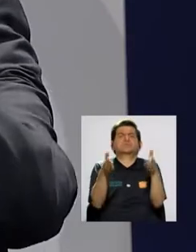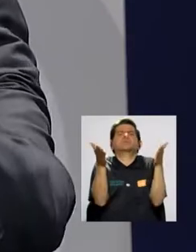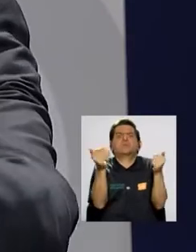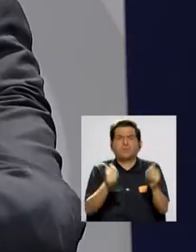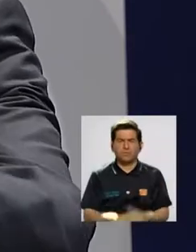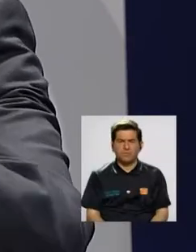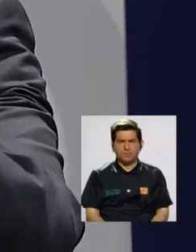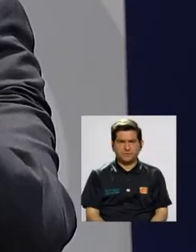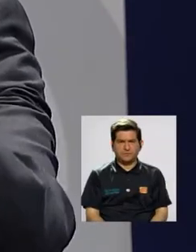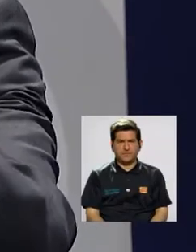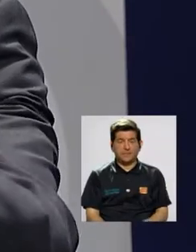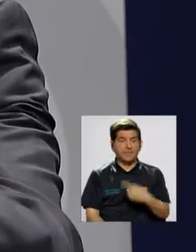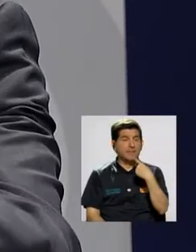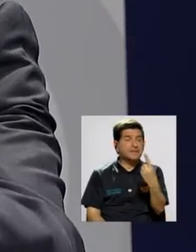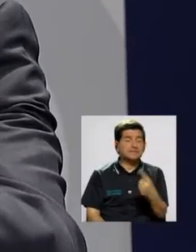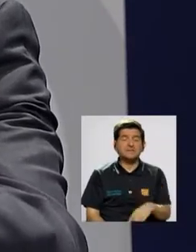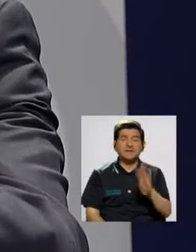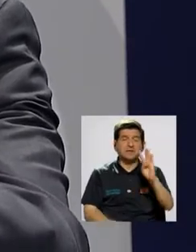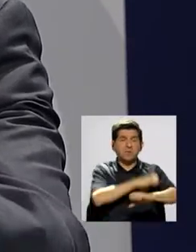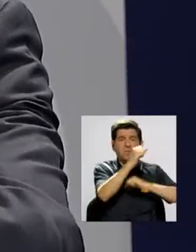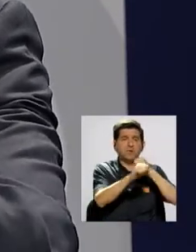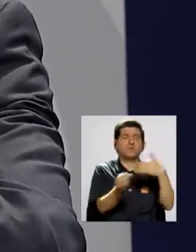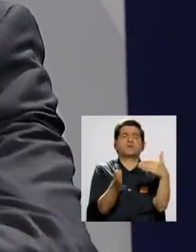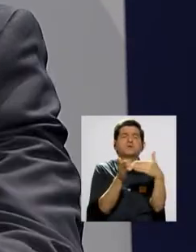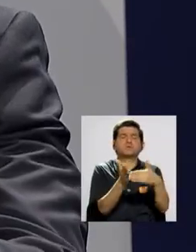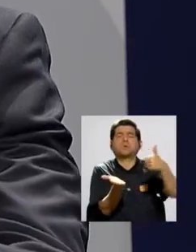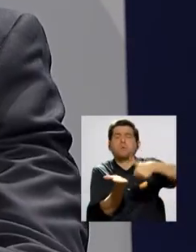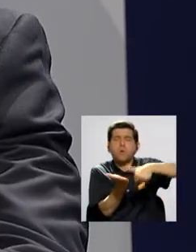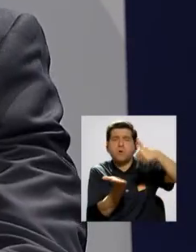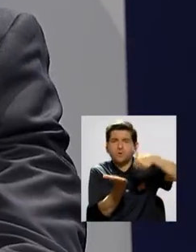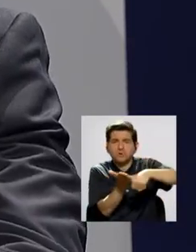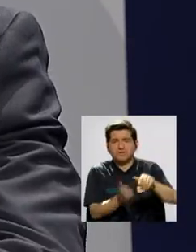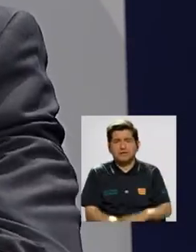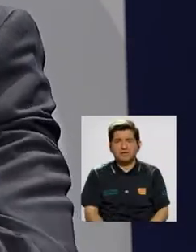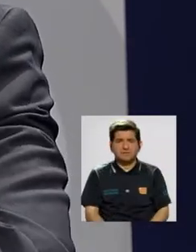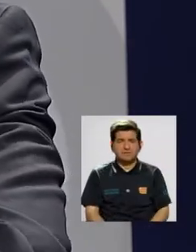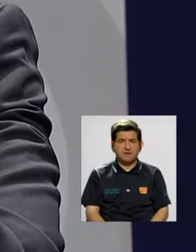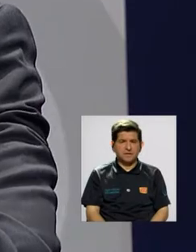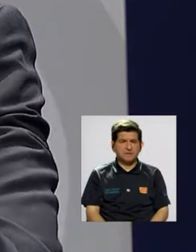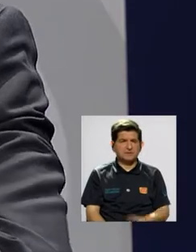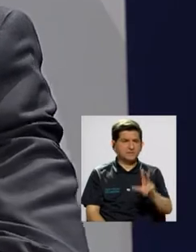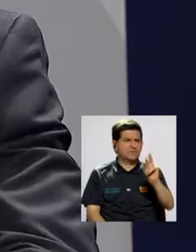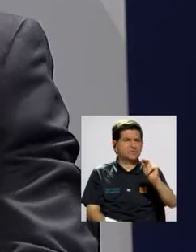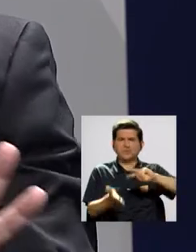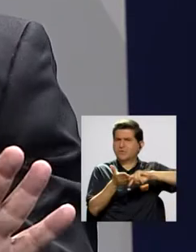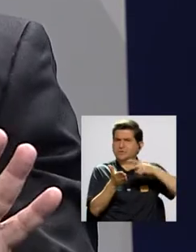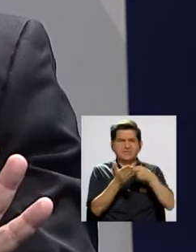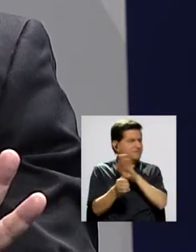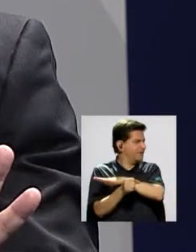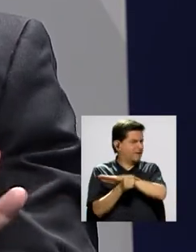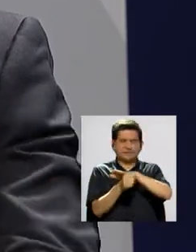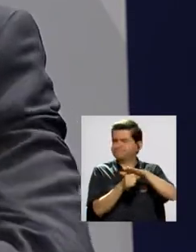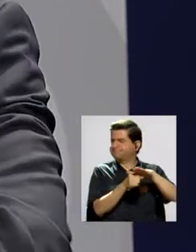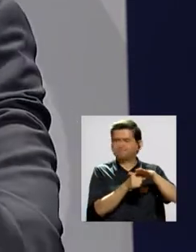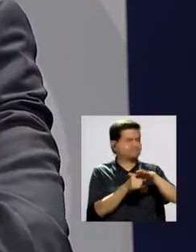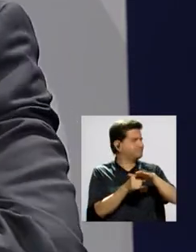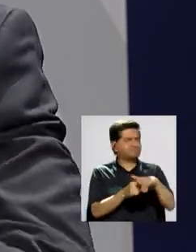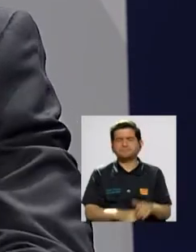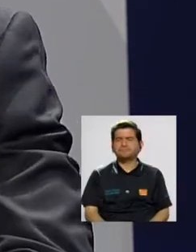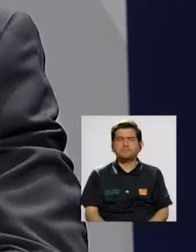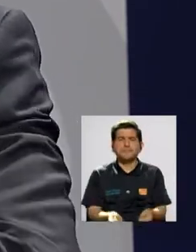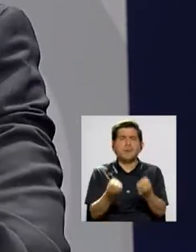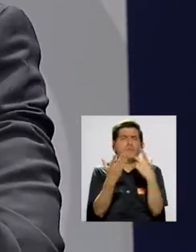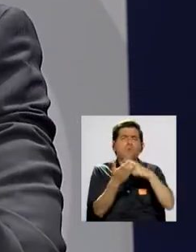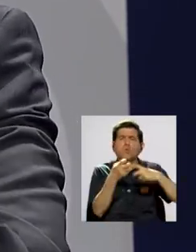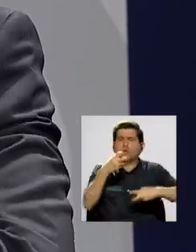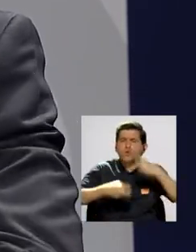la apelación a votar cada 4 años, evidentemente esta campaña mostró que no era para nada suficiente y que hay cantidad de